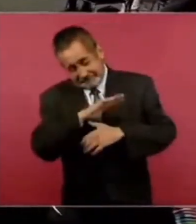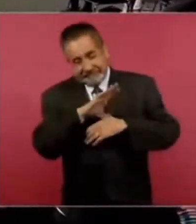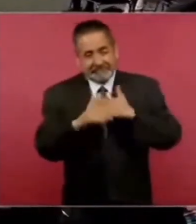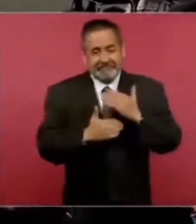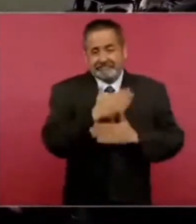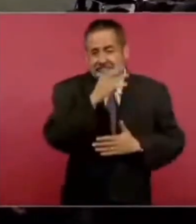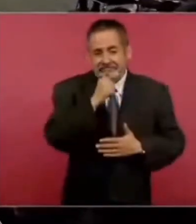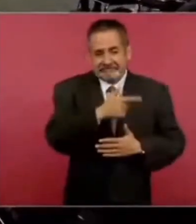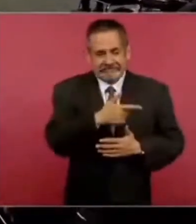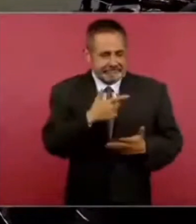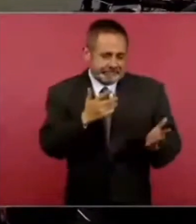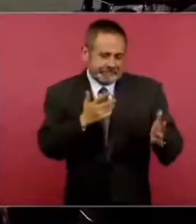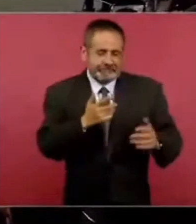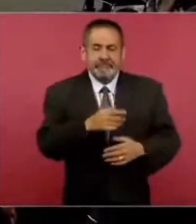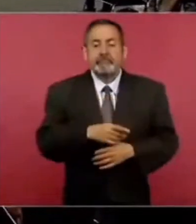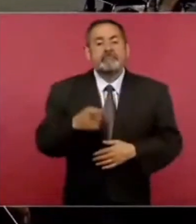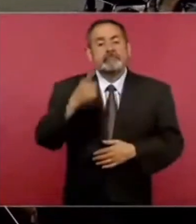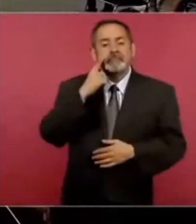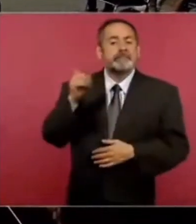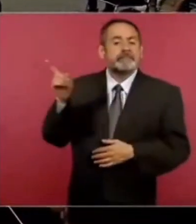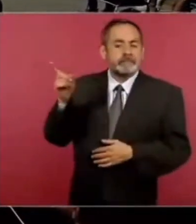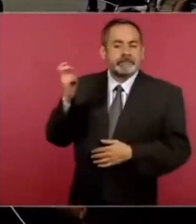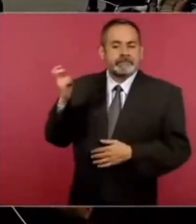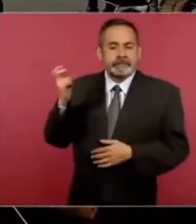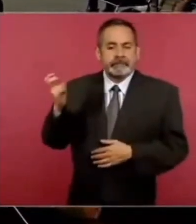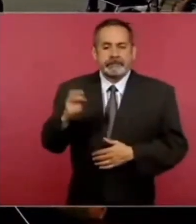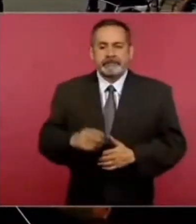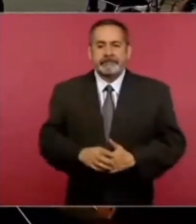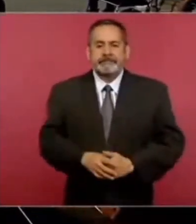Ahí está, mire, esto es lo que estoy.